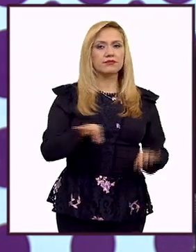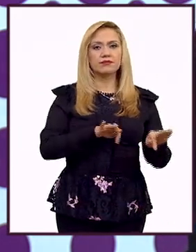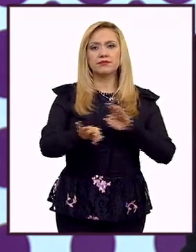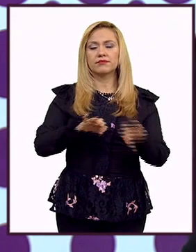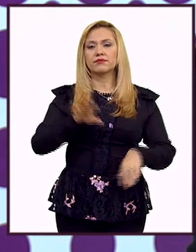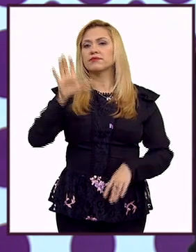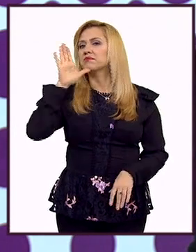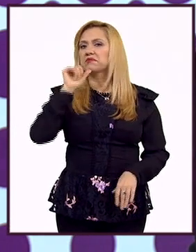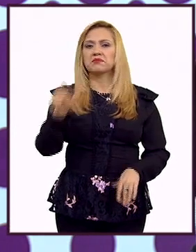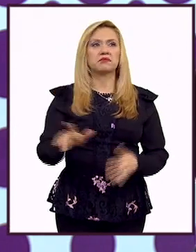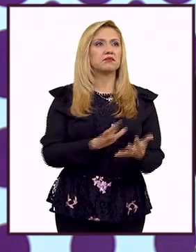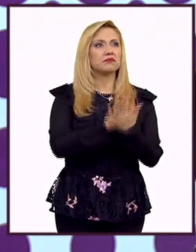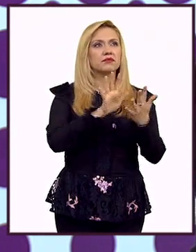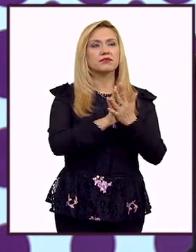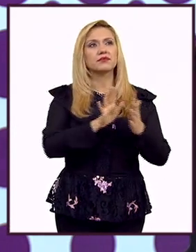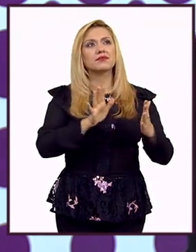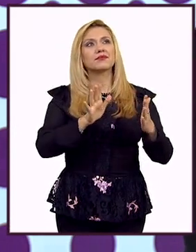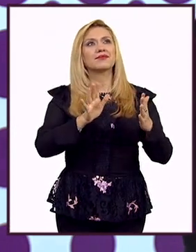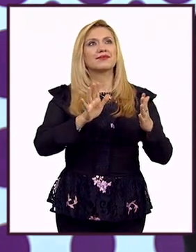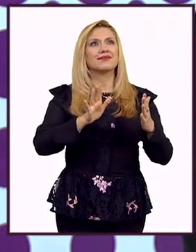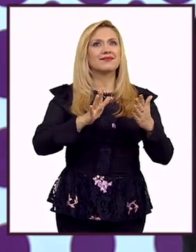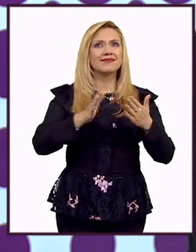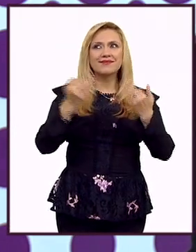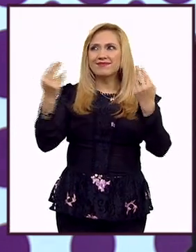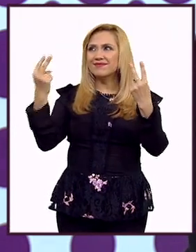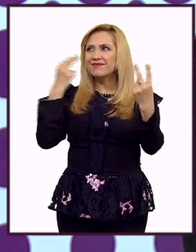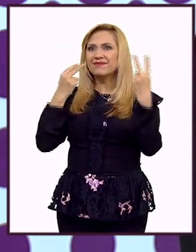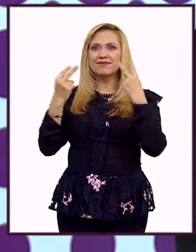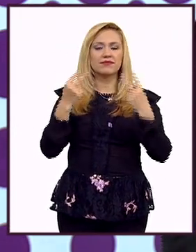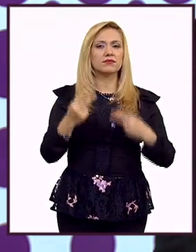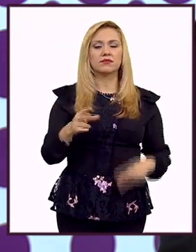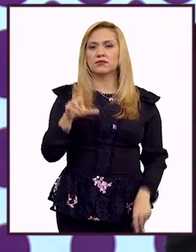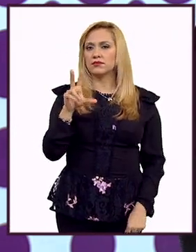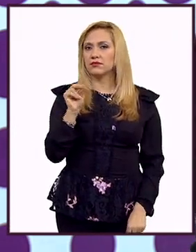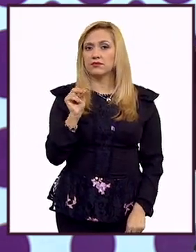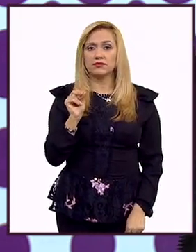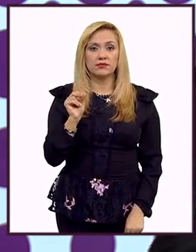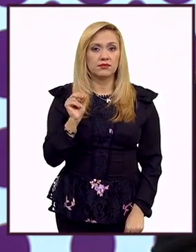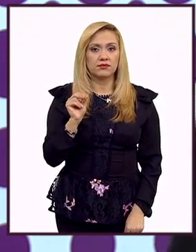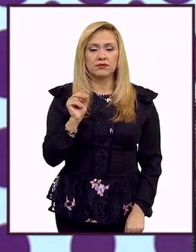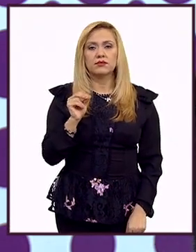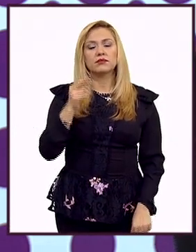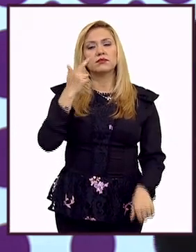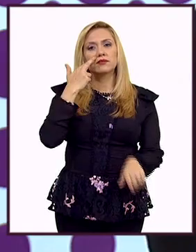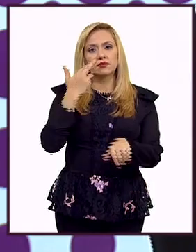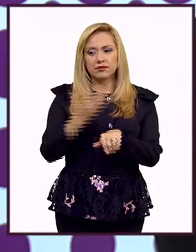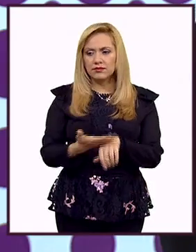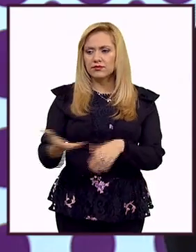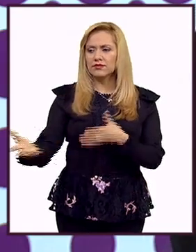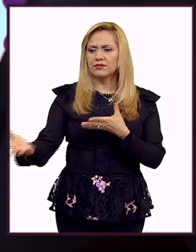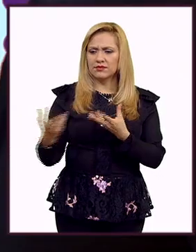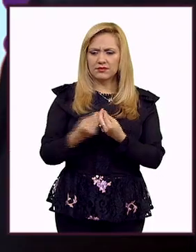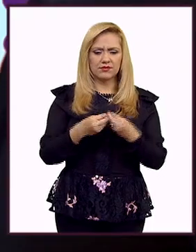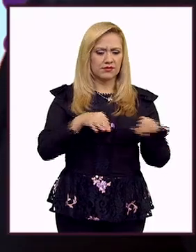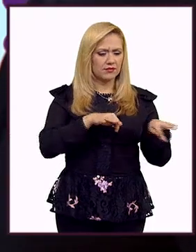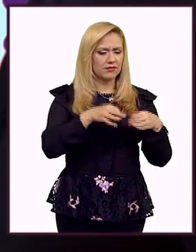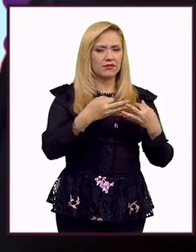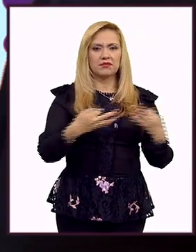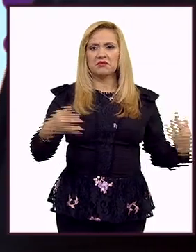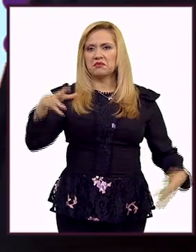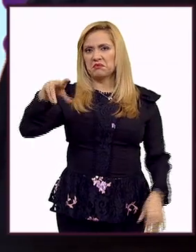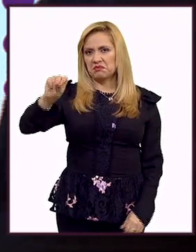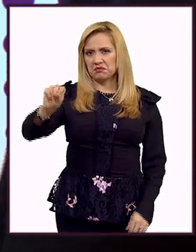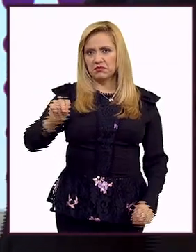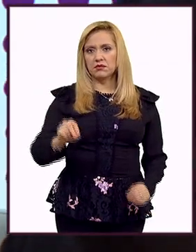puedan participar de una manera abierta y, vamos a decirlo, corresponsable en los territorios. En ese sentido,